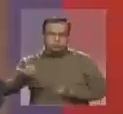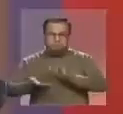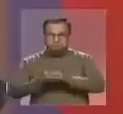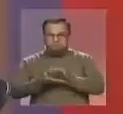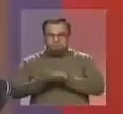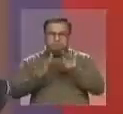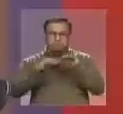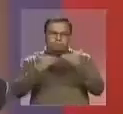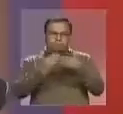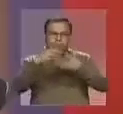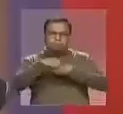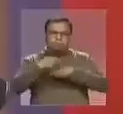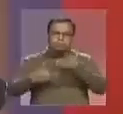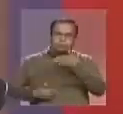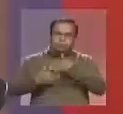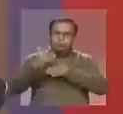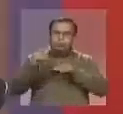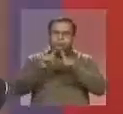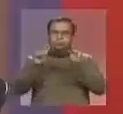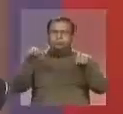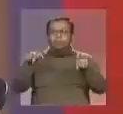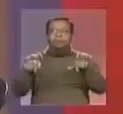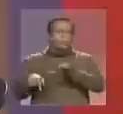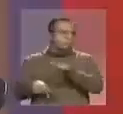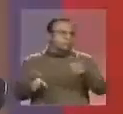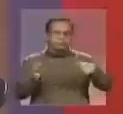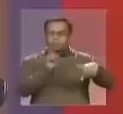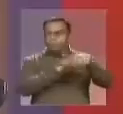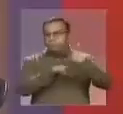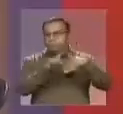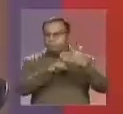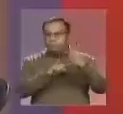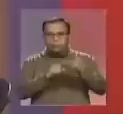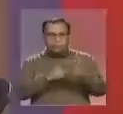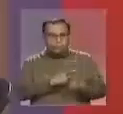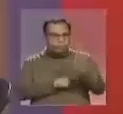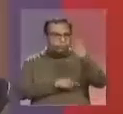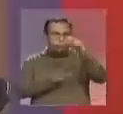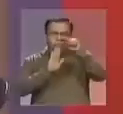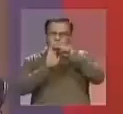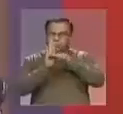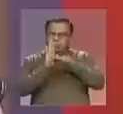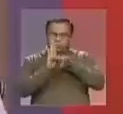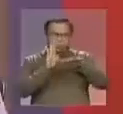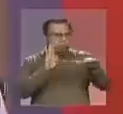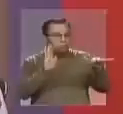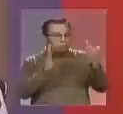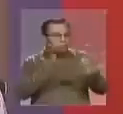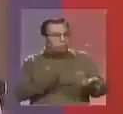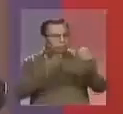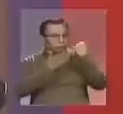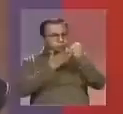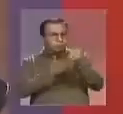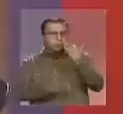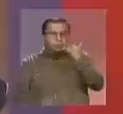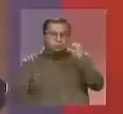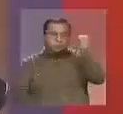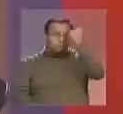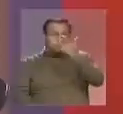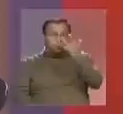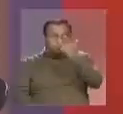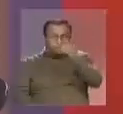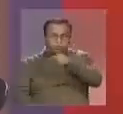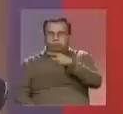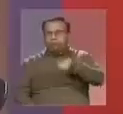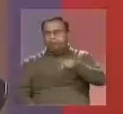colegios. También, digamos, hablando ya en otros escenarios, la falta de políticas públicas que beneficien a las mujeres negras